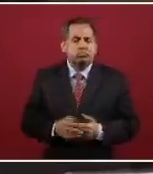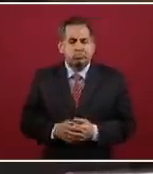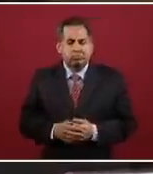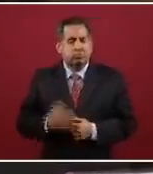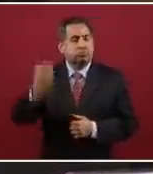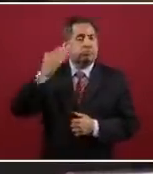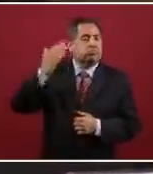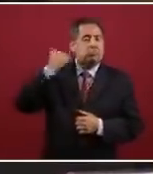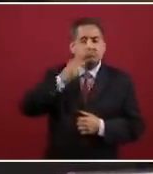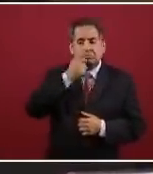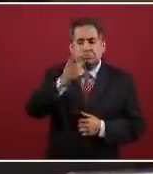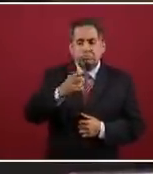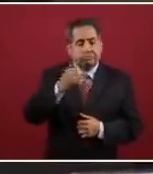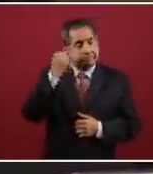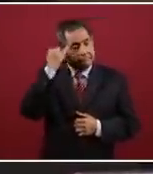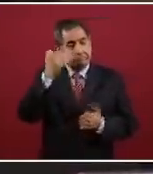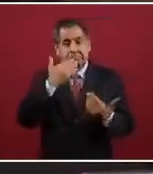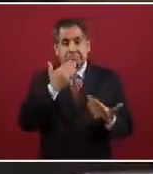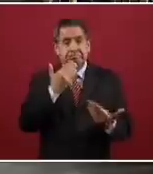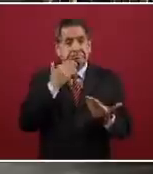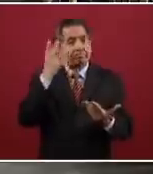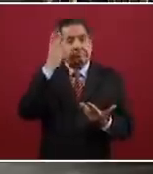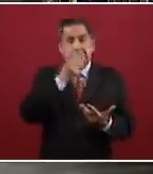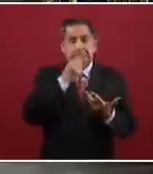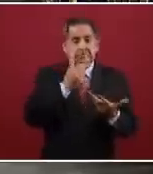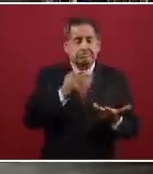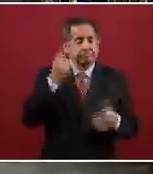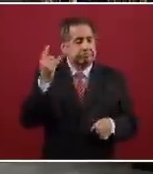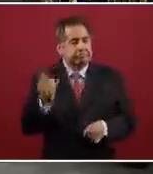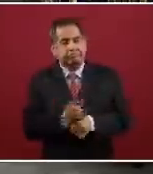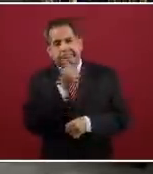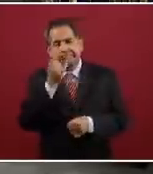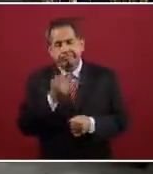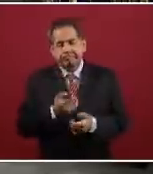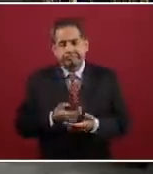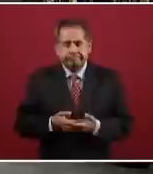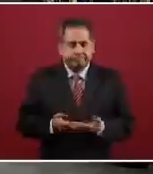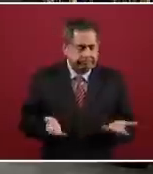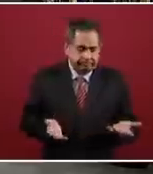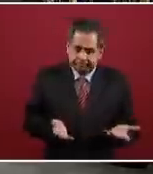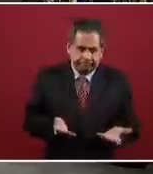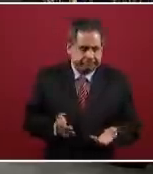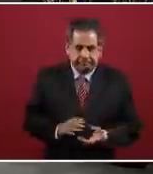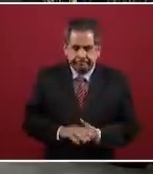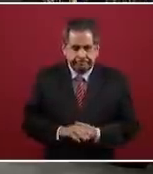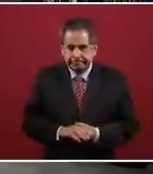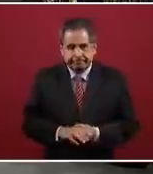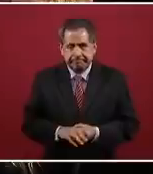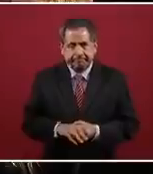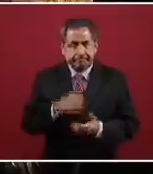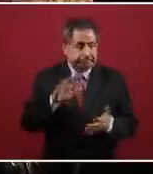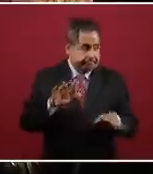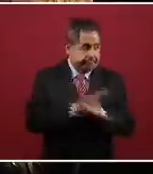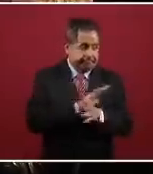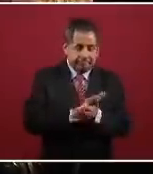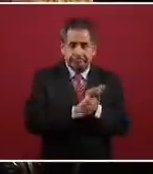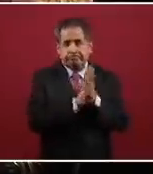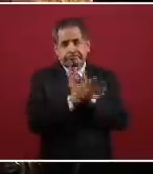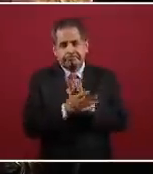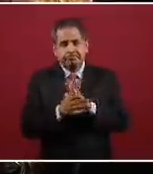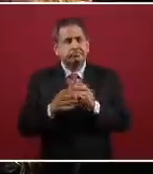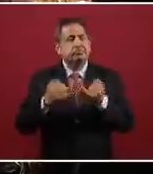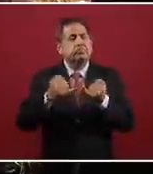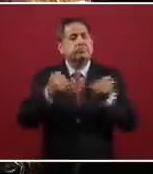vendieron la idea de la calabaza, ¿no?, de la Cenicienta, pero desafortunadamente la idea de un cable submarino